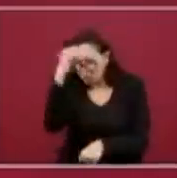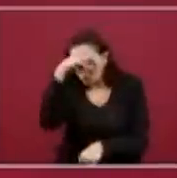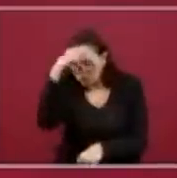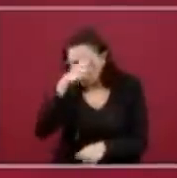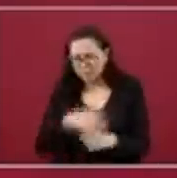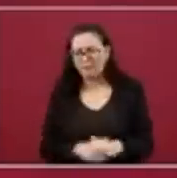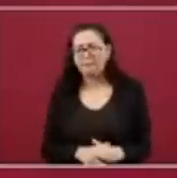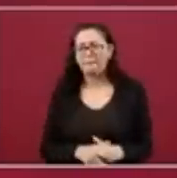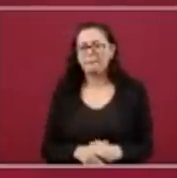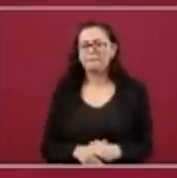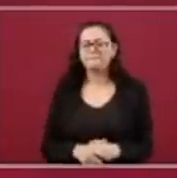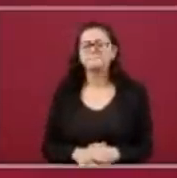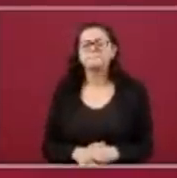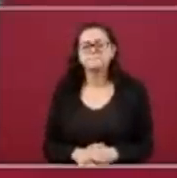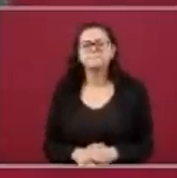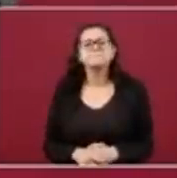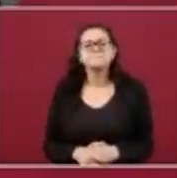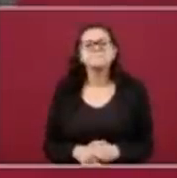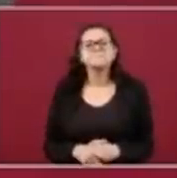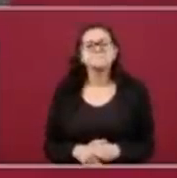que signifique